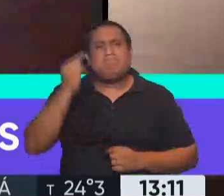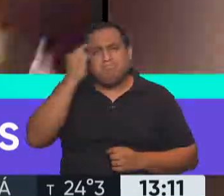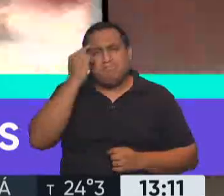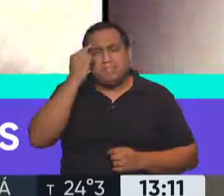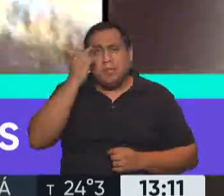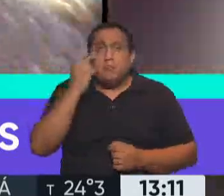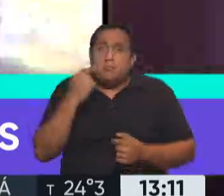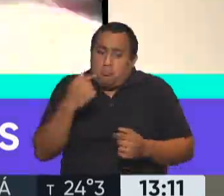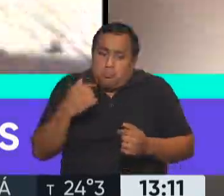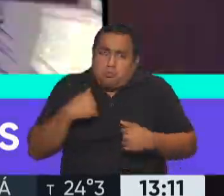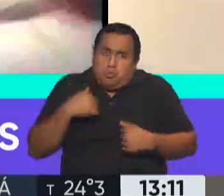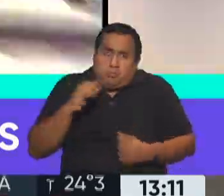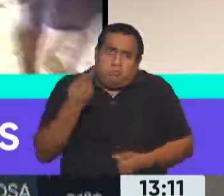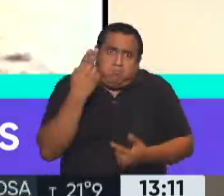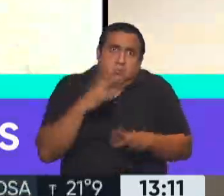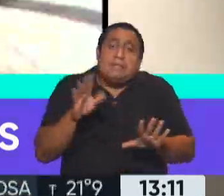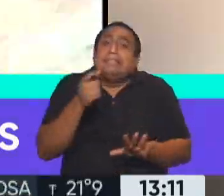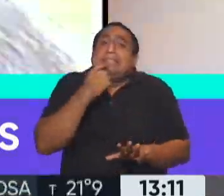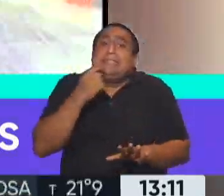yo, ¿no?